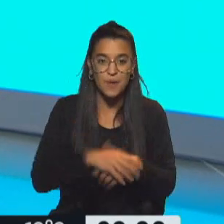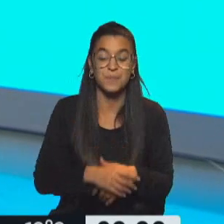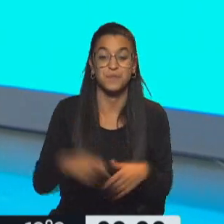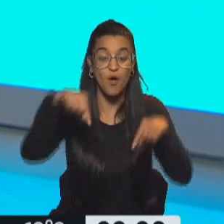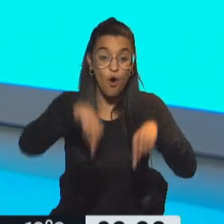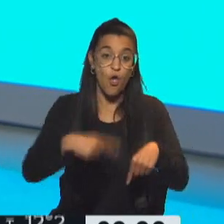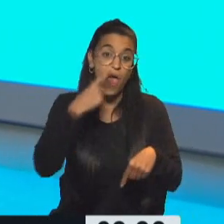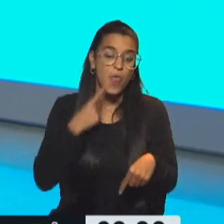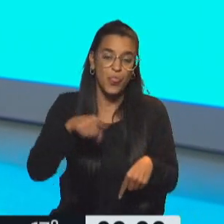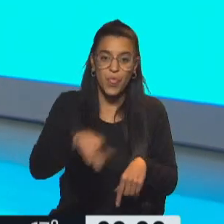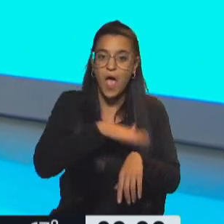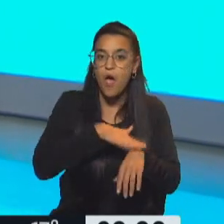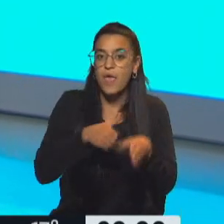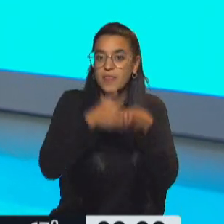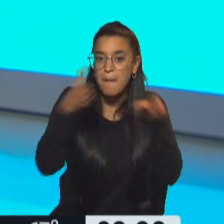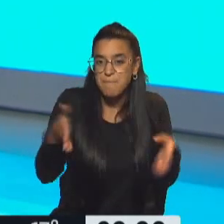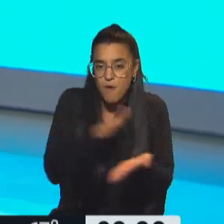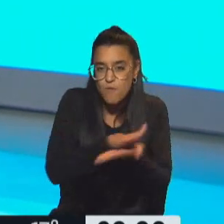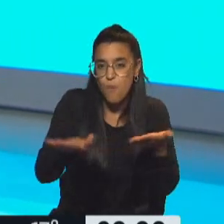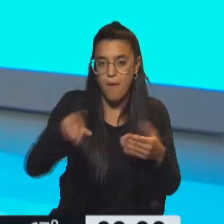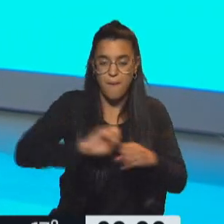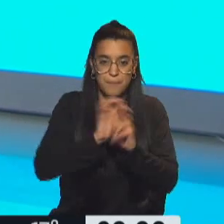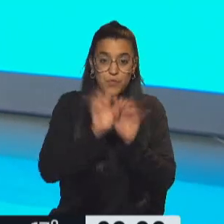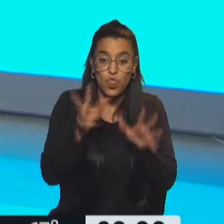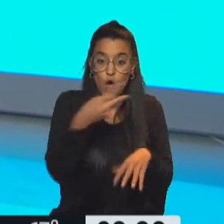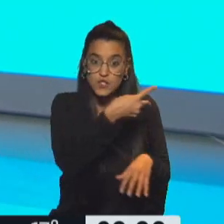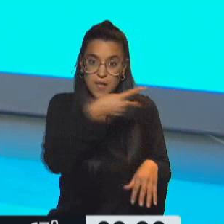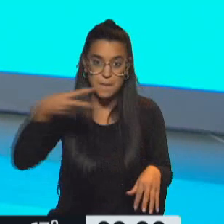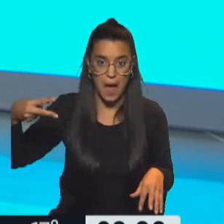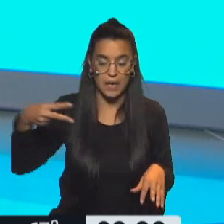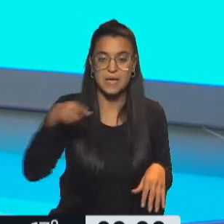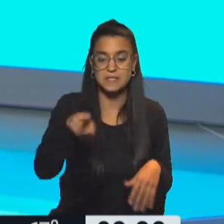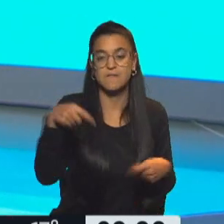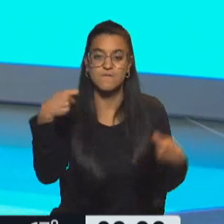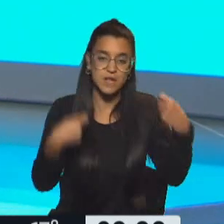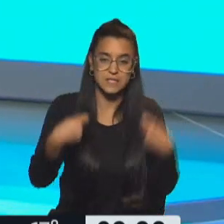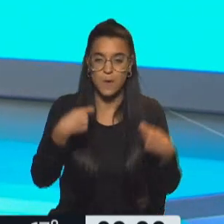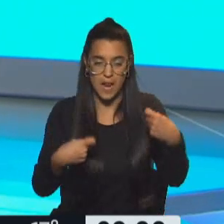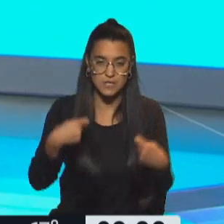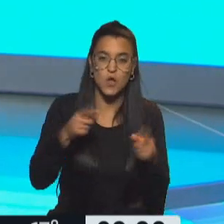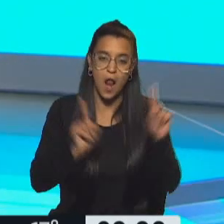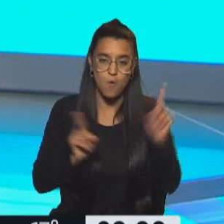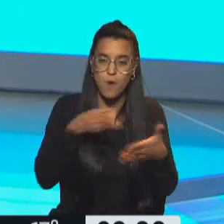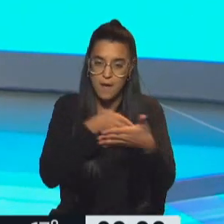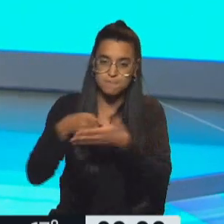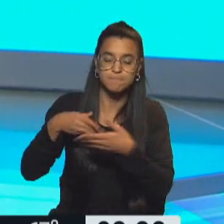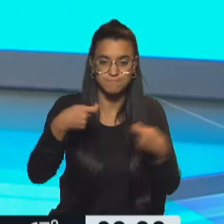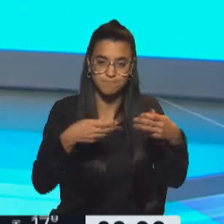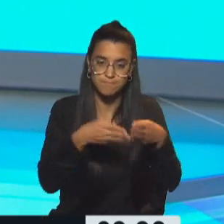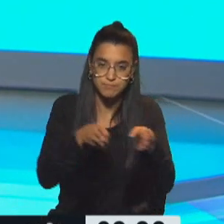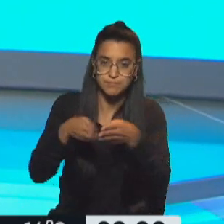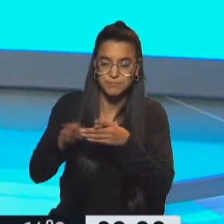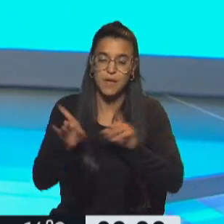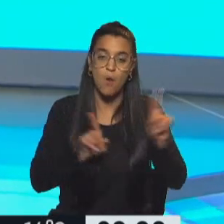ingresamos en el día de hoy en una nueva etapa de la pandemia durante 2 semanas con flexibilización de algunas restricciones que, en el caso,